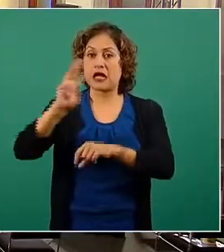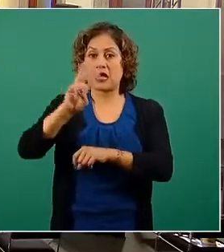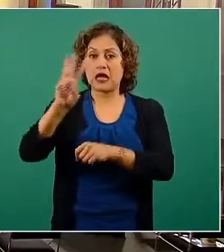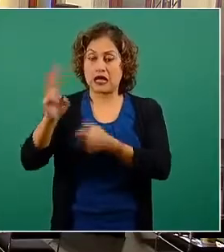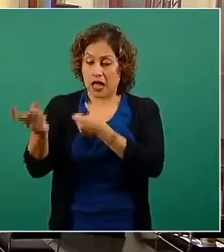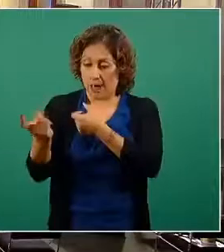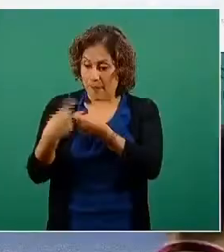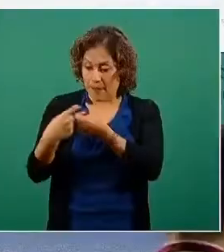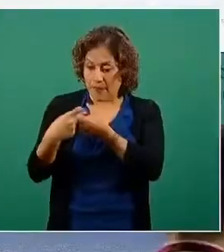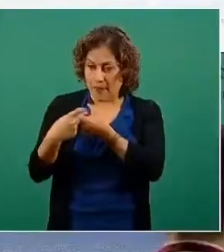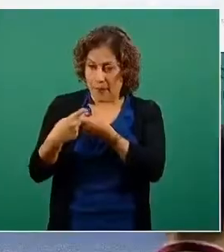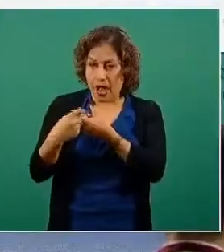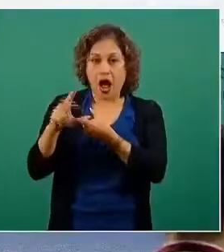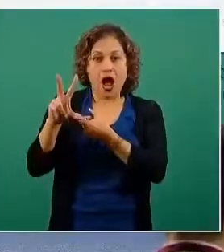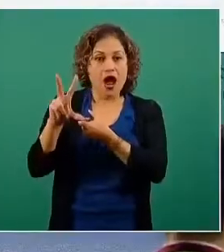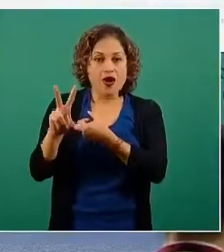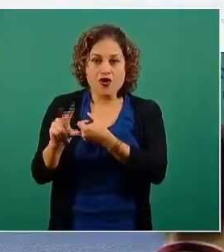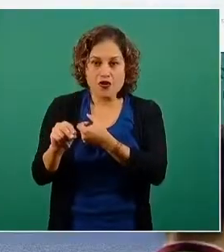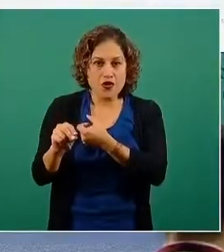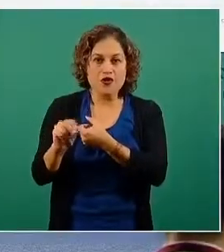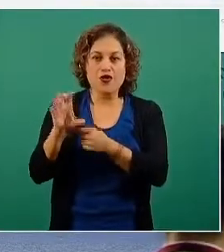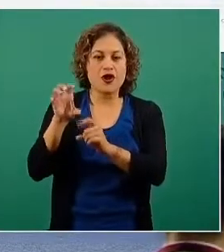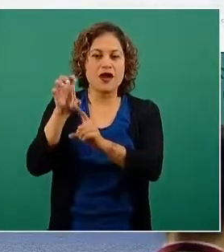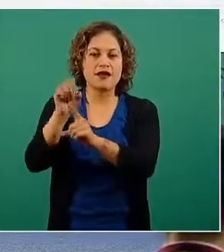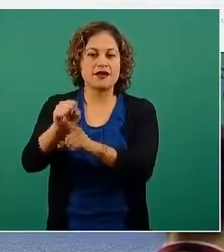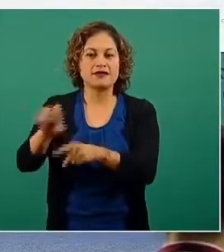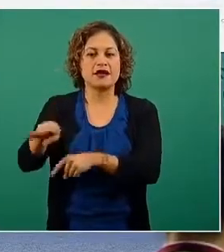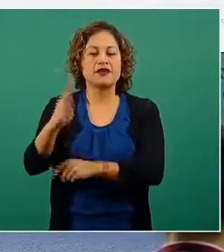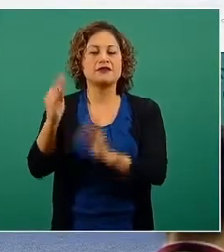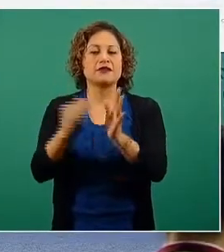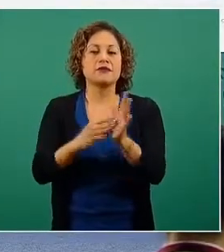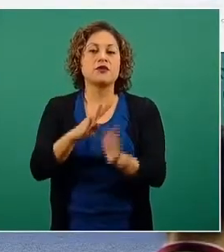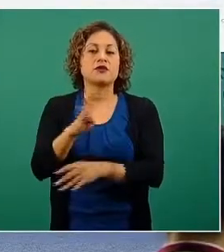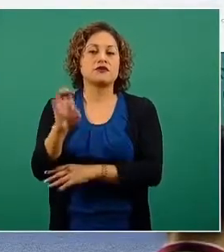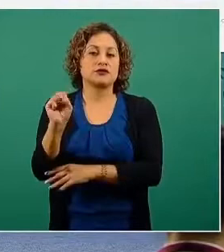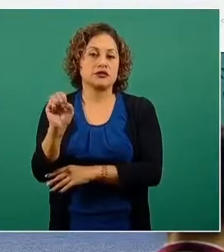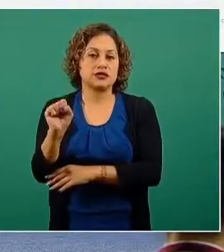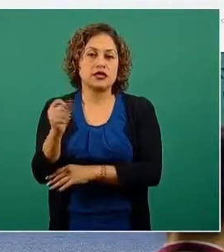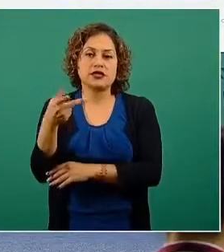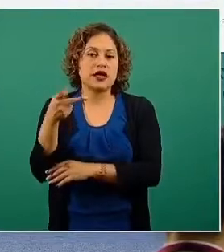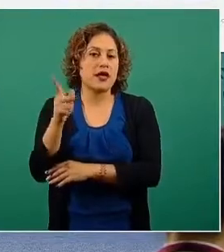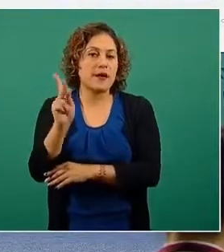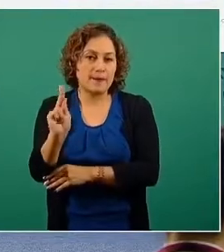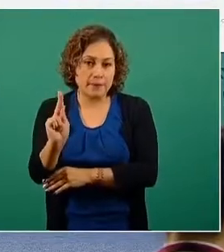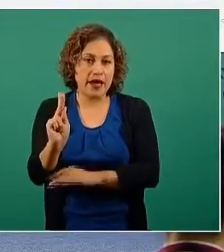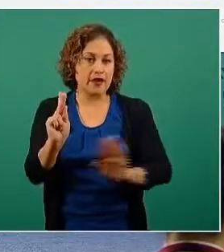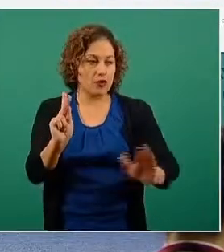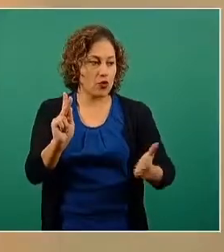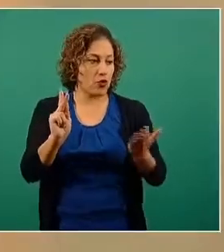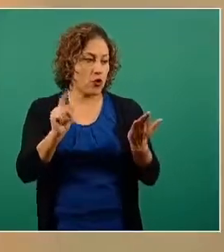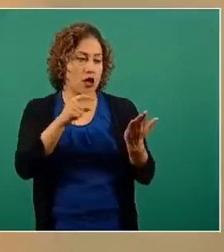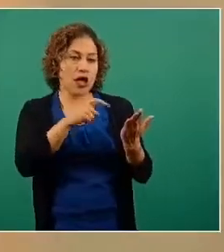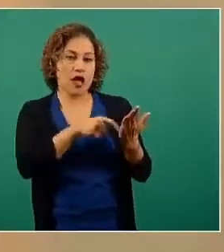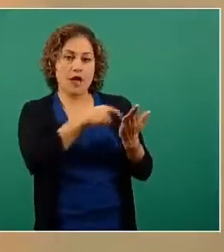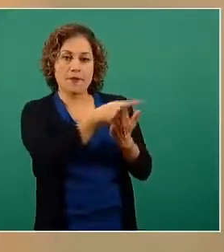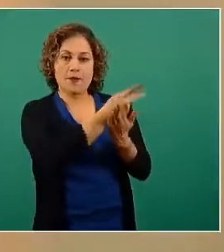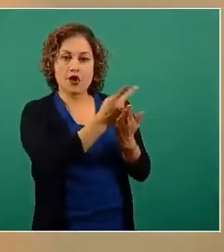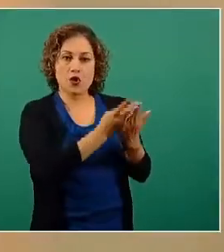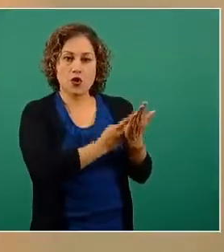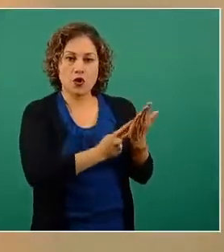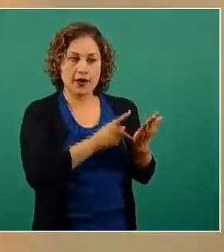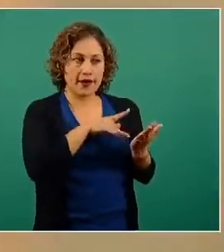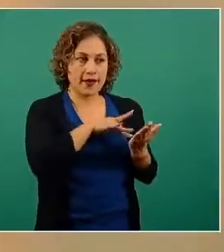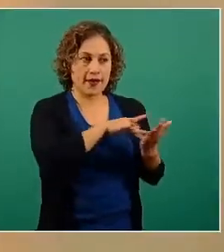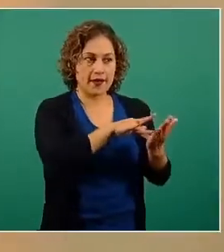14,460,000 registrados en línea, pero vamos a hacer el empate de esta población que se registra en línea con el padrón que nosotros